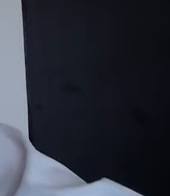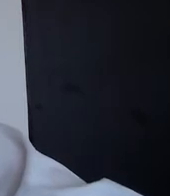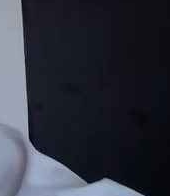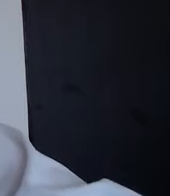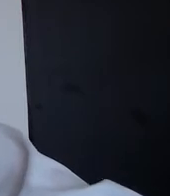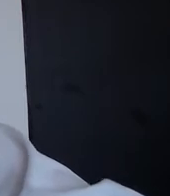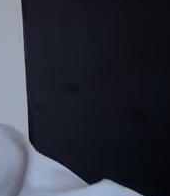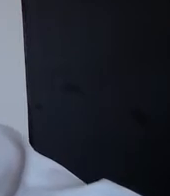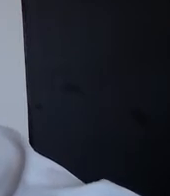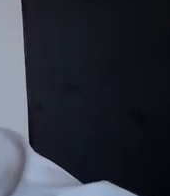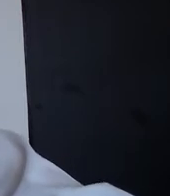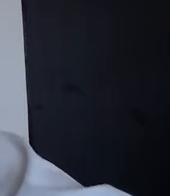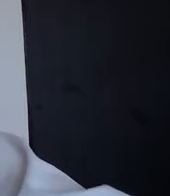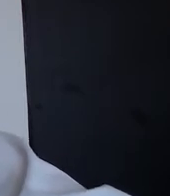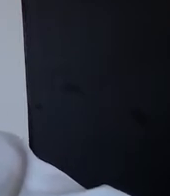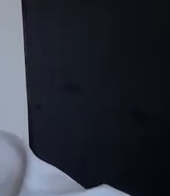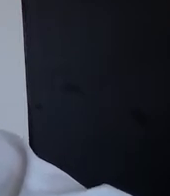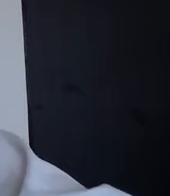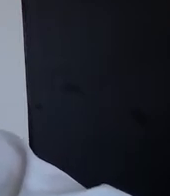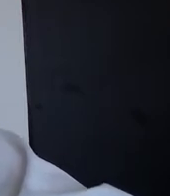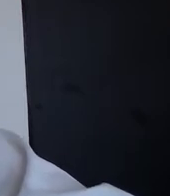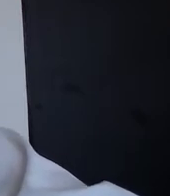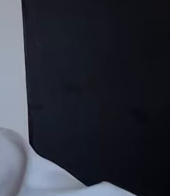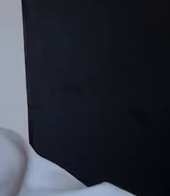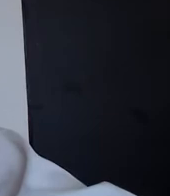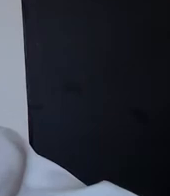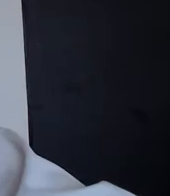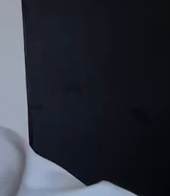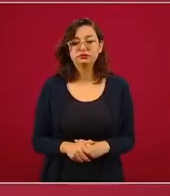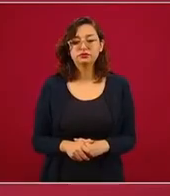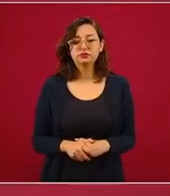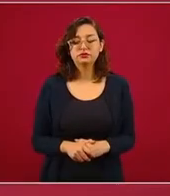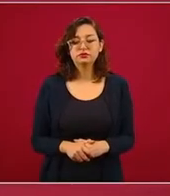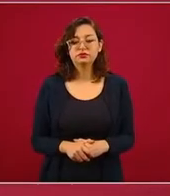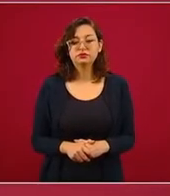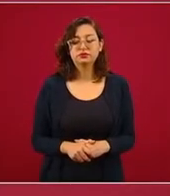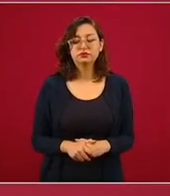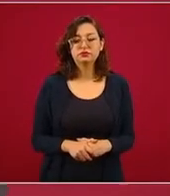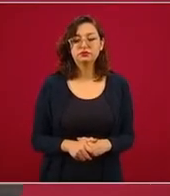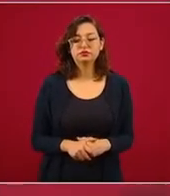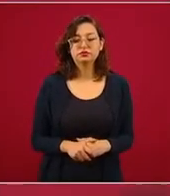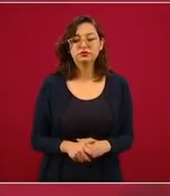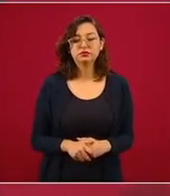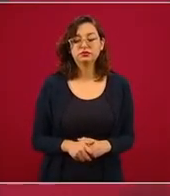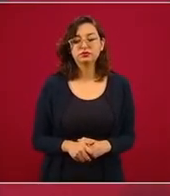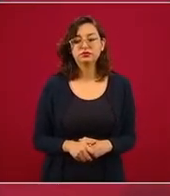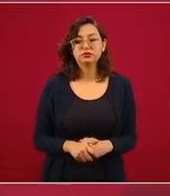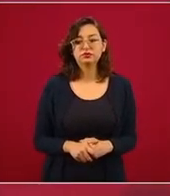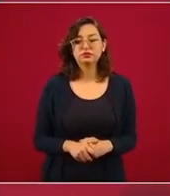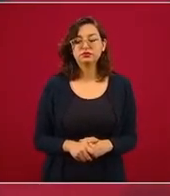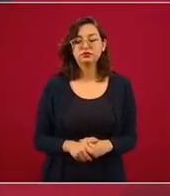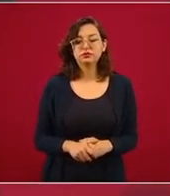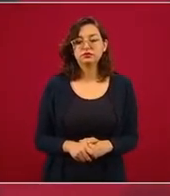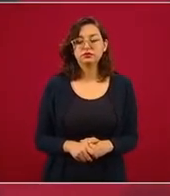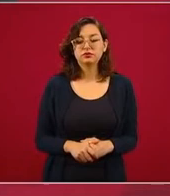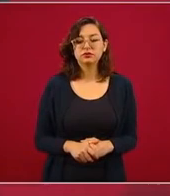que amigos, si les parece bien, vamos a escuchar al presidente López Obrador. Es como la